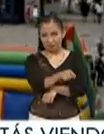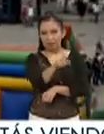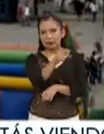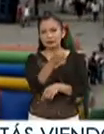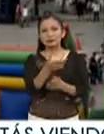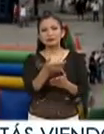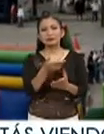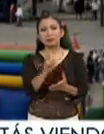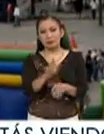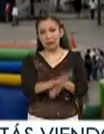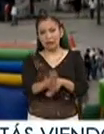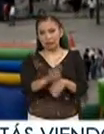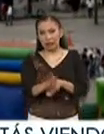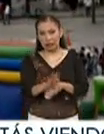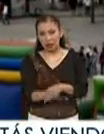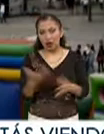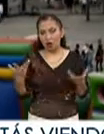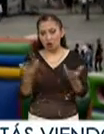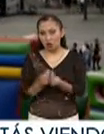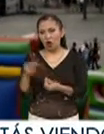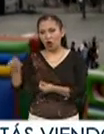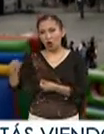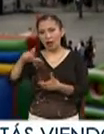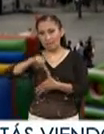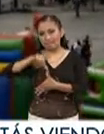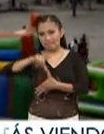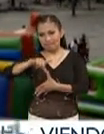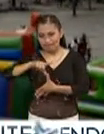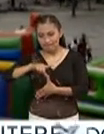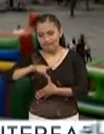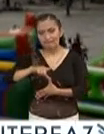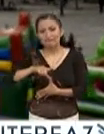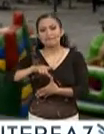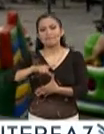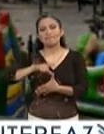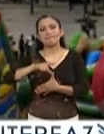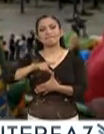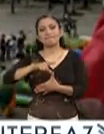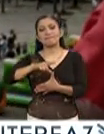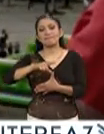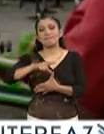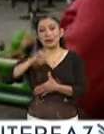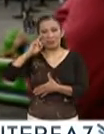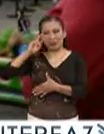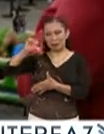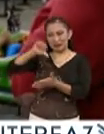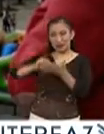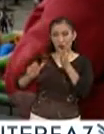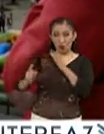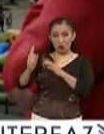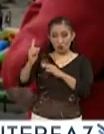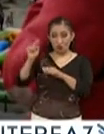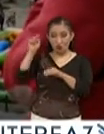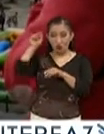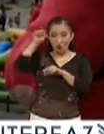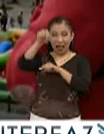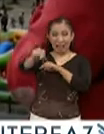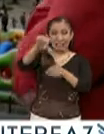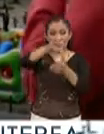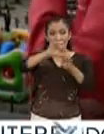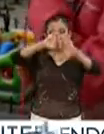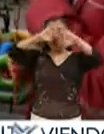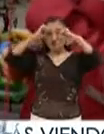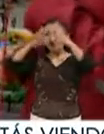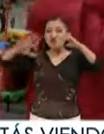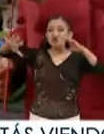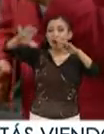lo que es Brasil junto con América Latina. En el centro que vemos allá al fondo son centros de